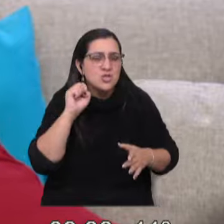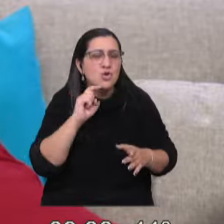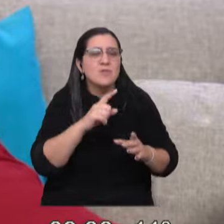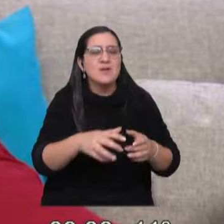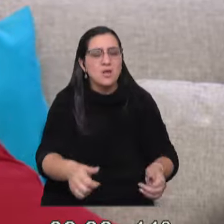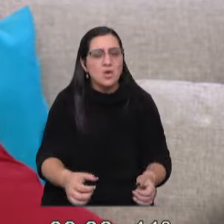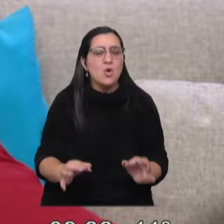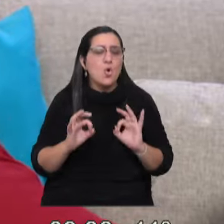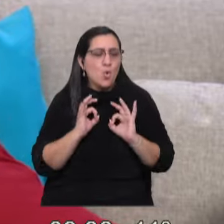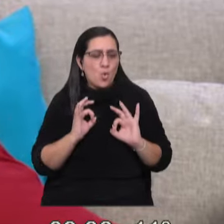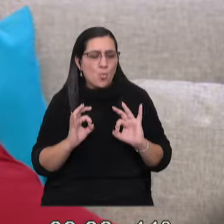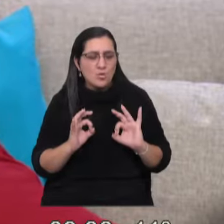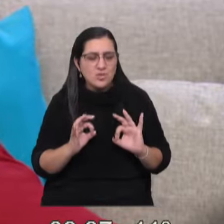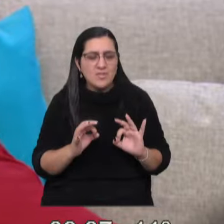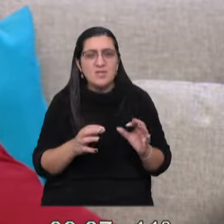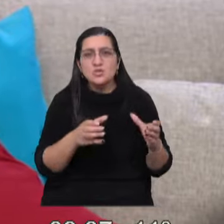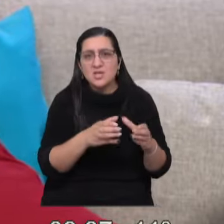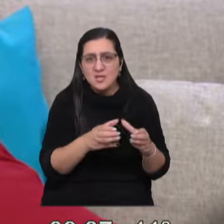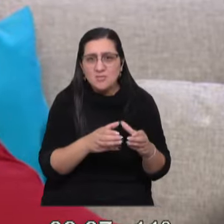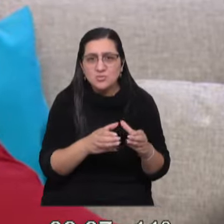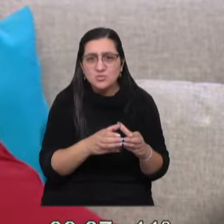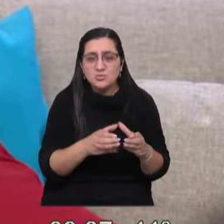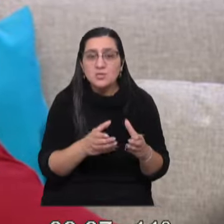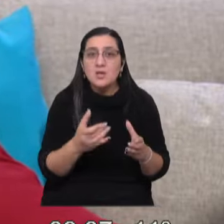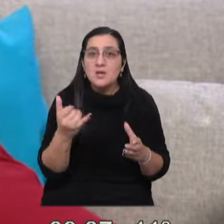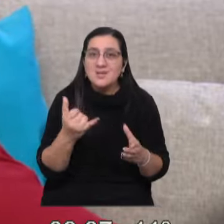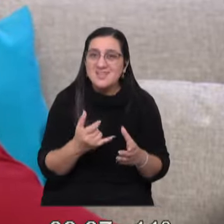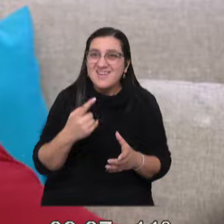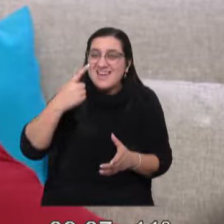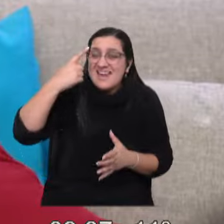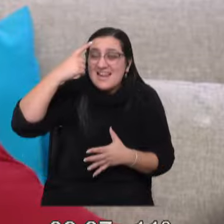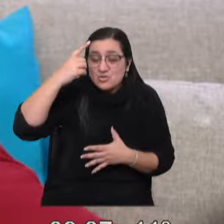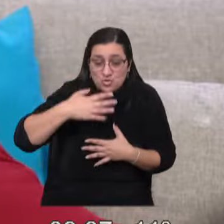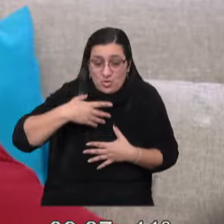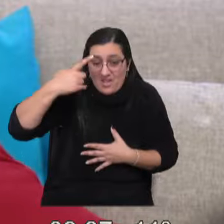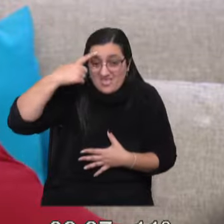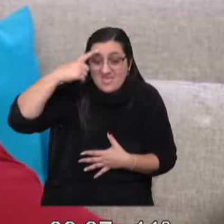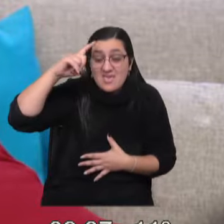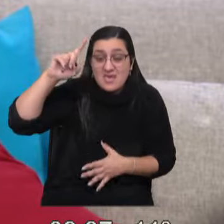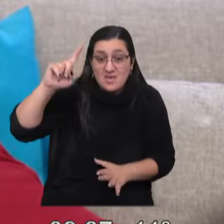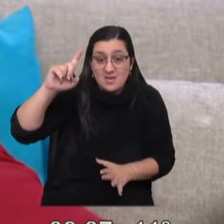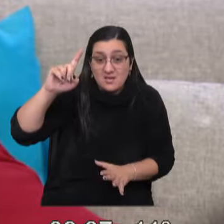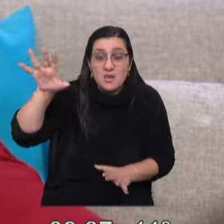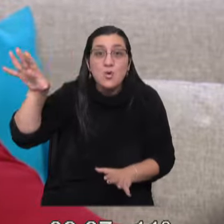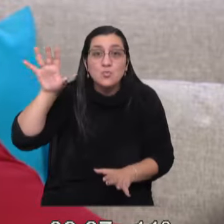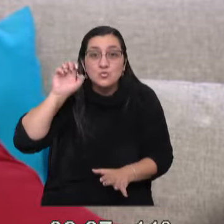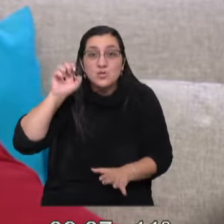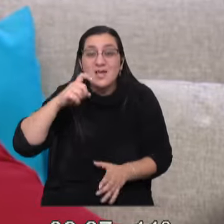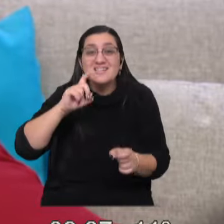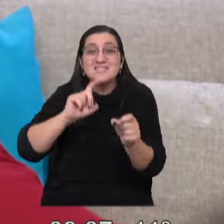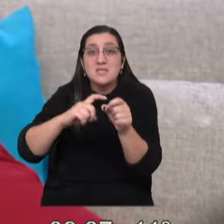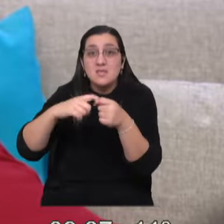comodidad de los equipos y uno tiene al menos la percepción y escuchando sobre todo al